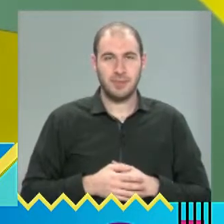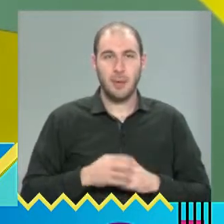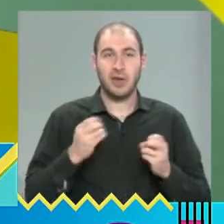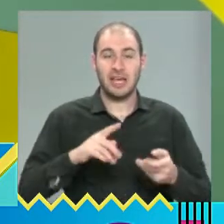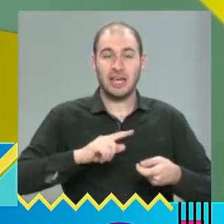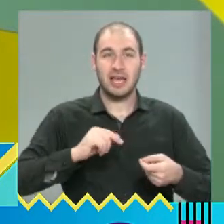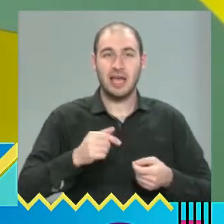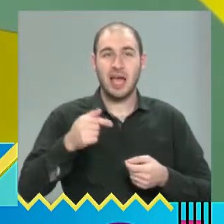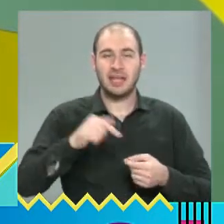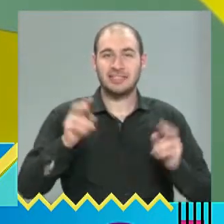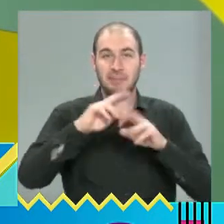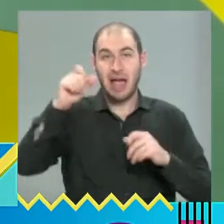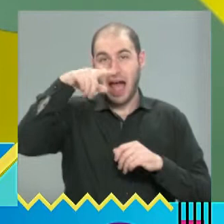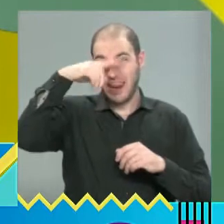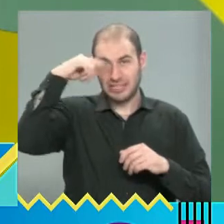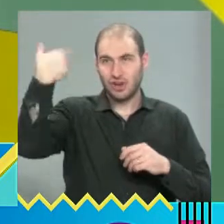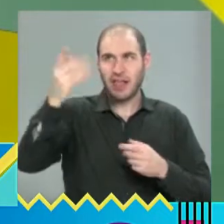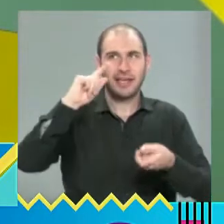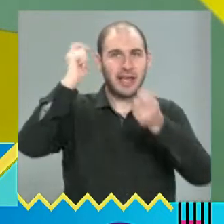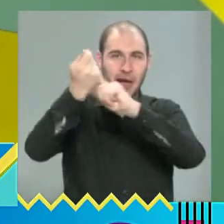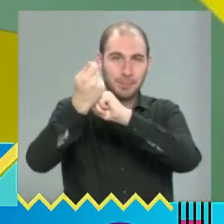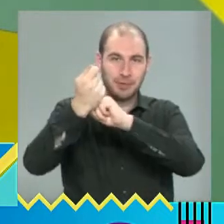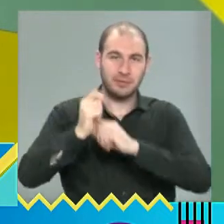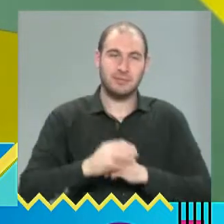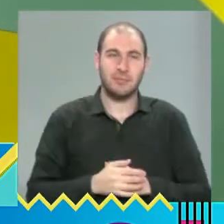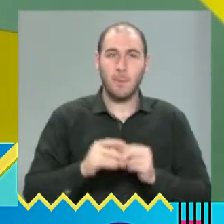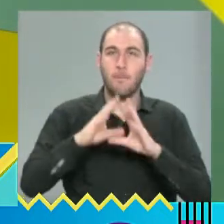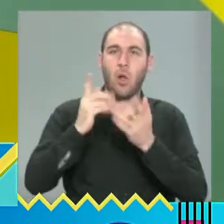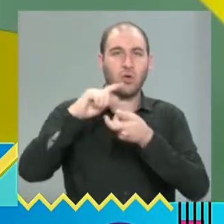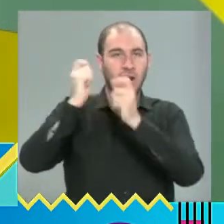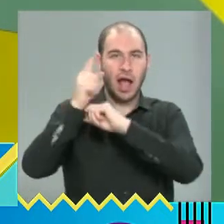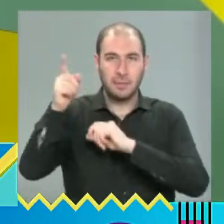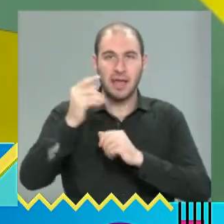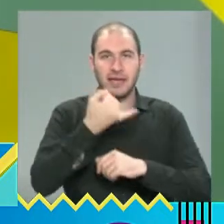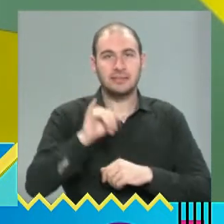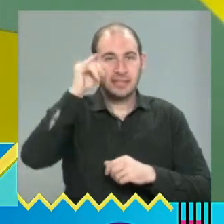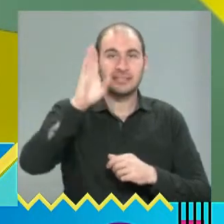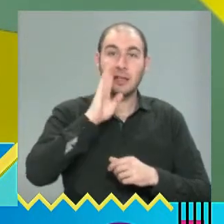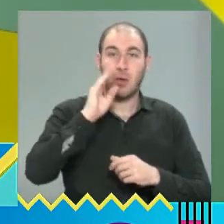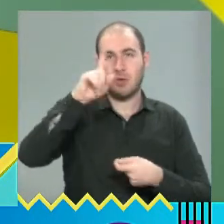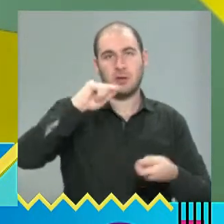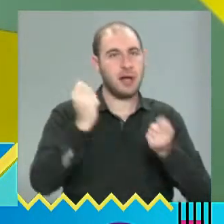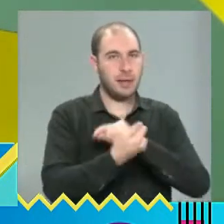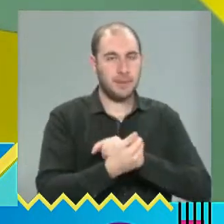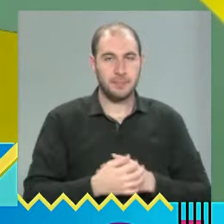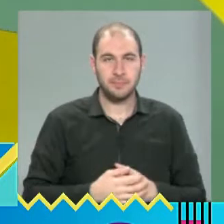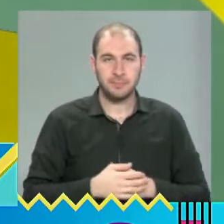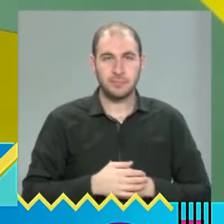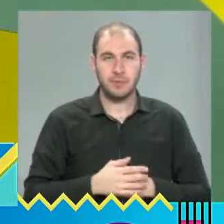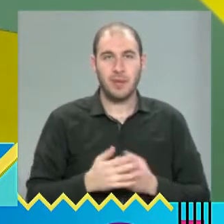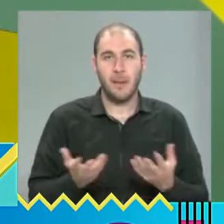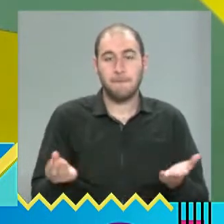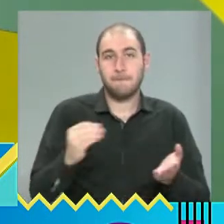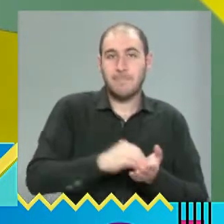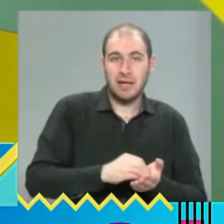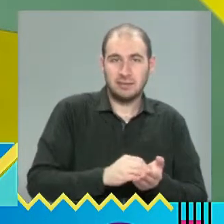del cambio de condiciones externas. Cambiaron las condiciones en el mundo. Esto de la tasa de interés en Estados Unidos se plegó al